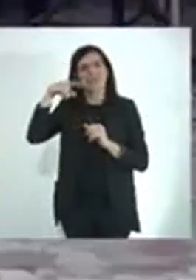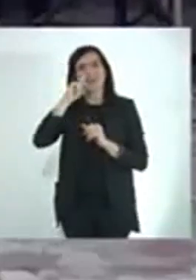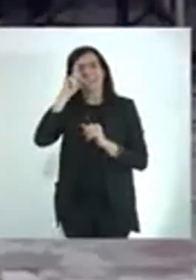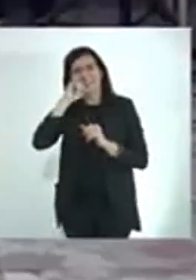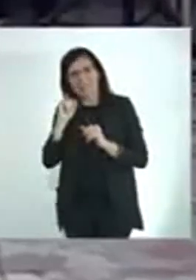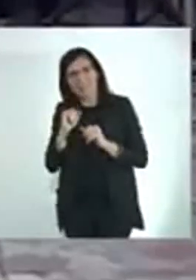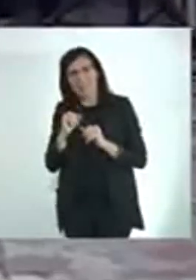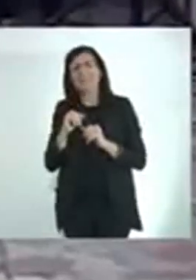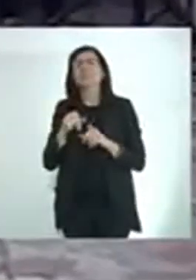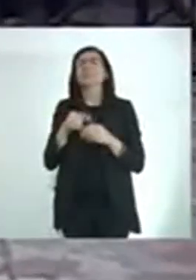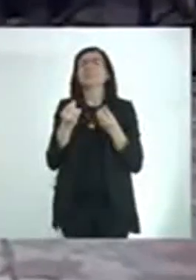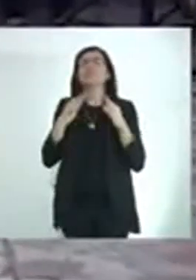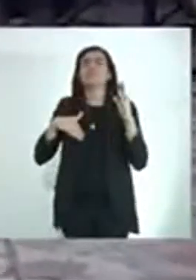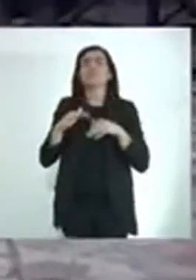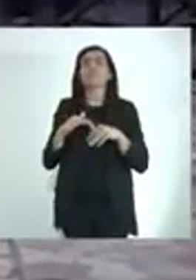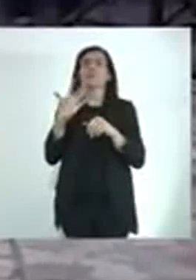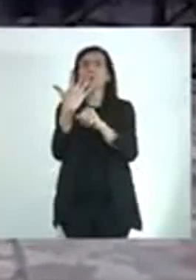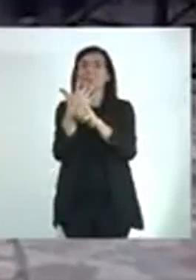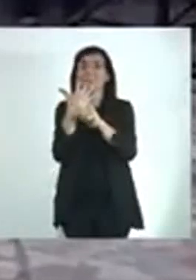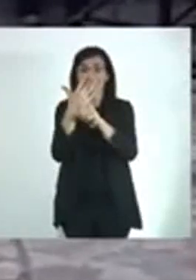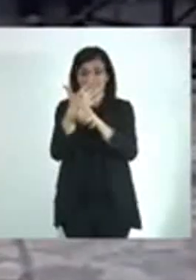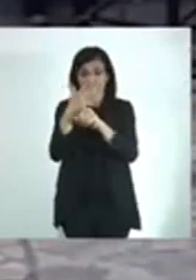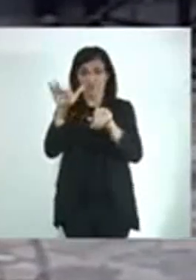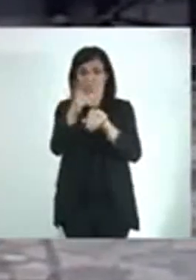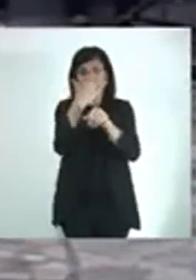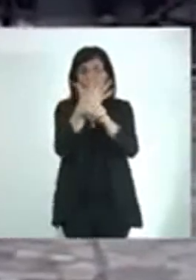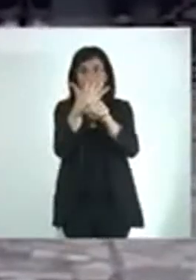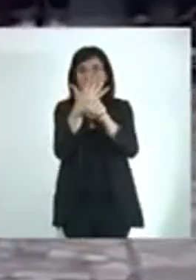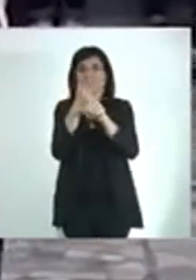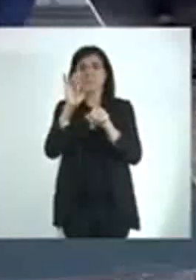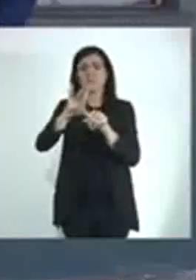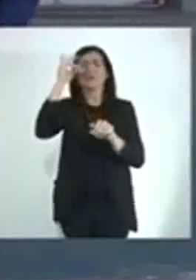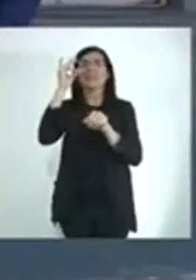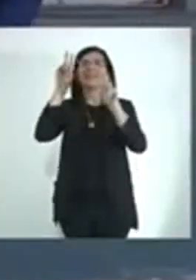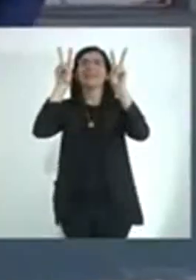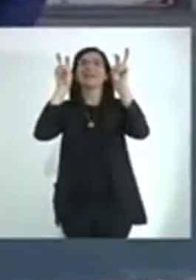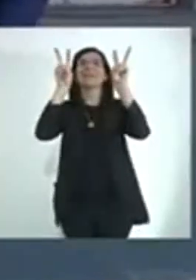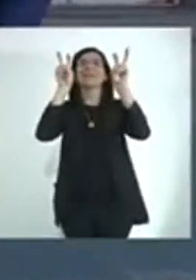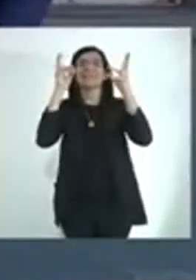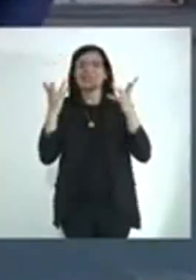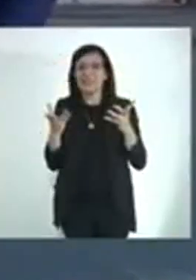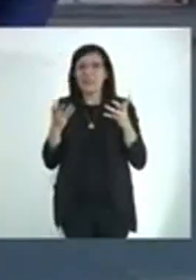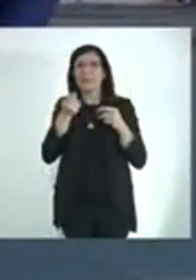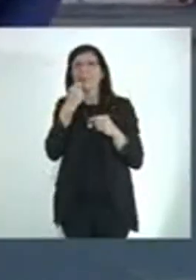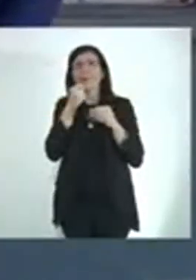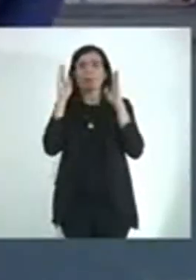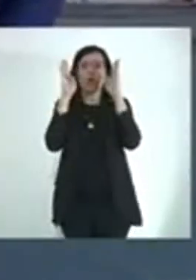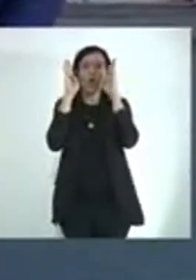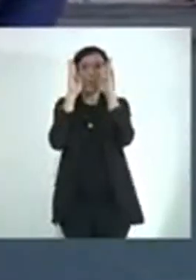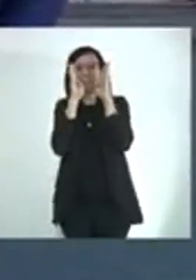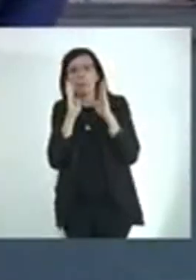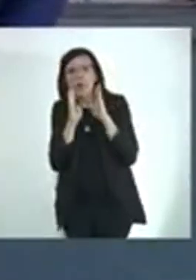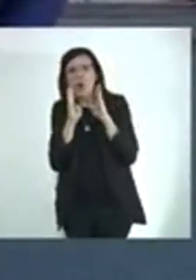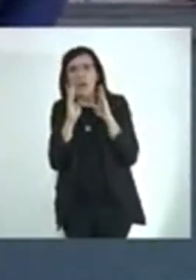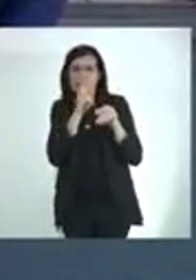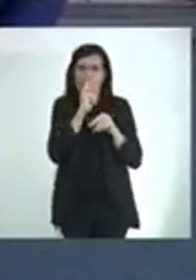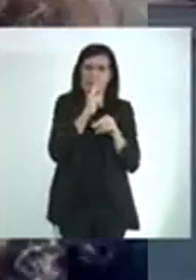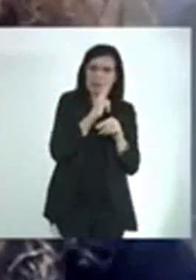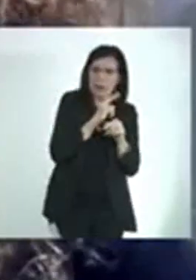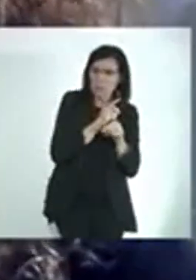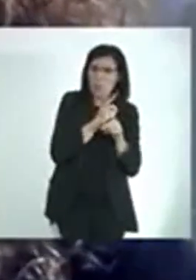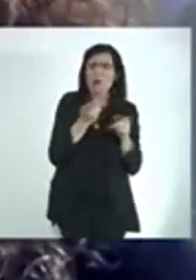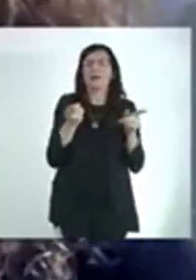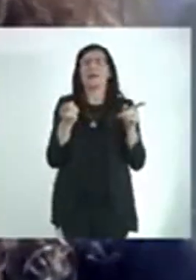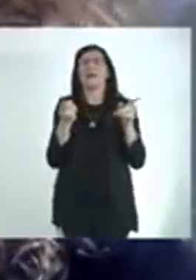creación colectiva en base a algún tema de educación sexual integral, como ser violencia de género, embarazo no intencional